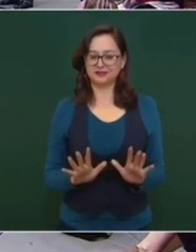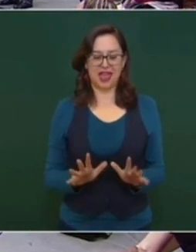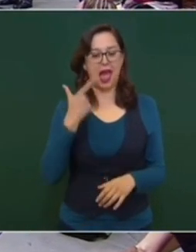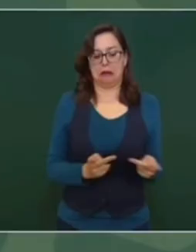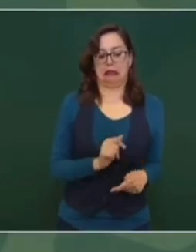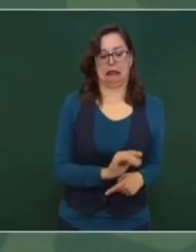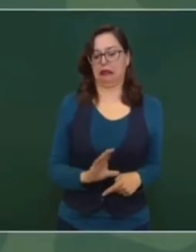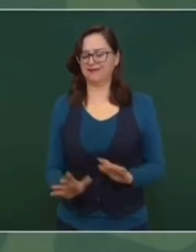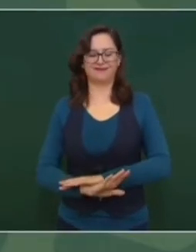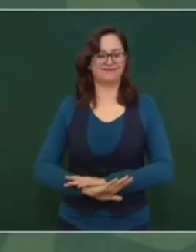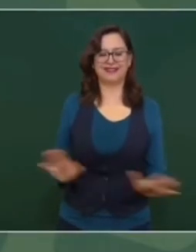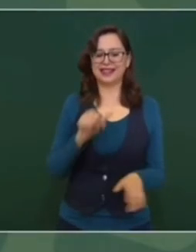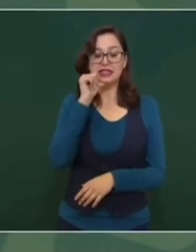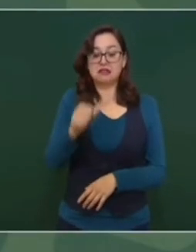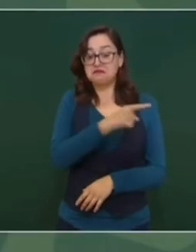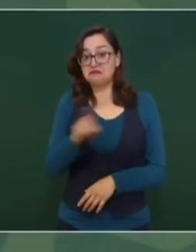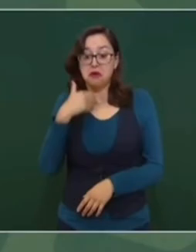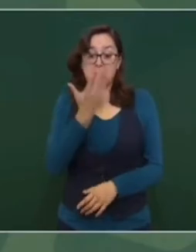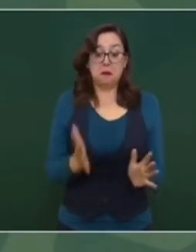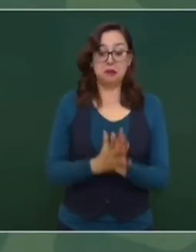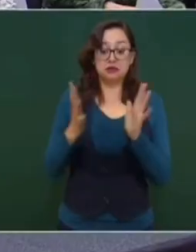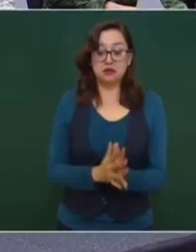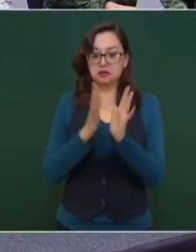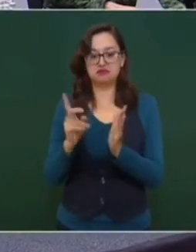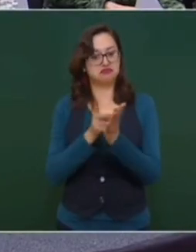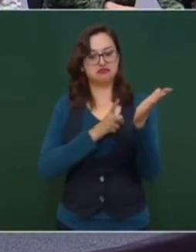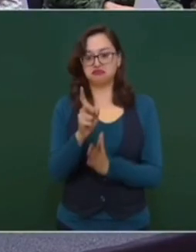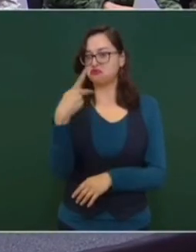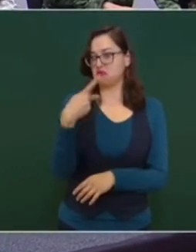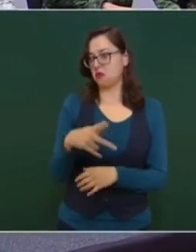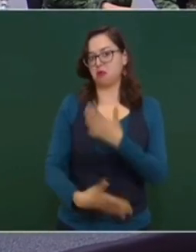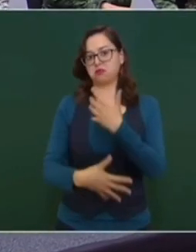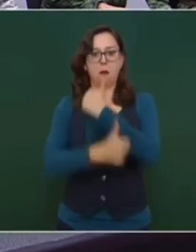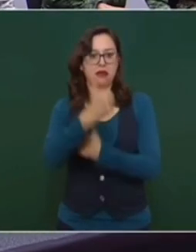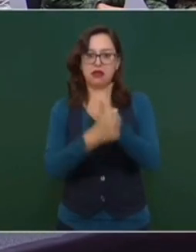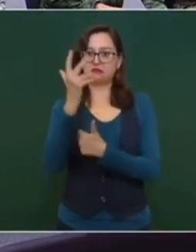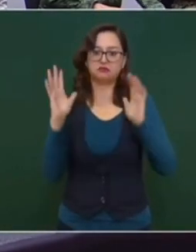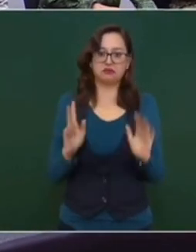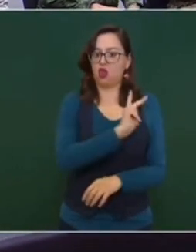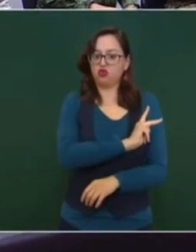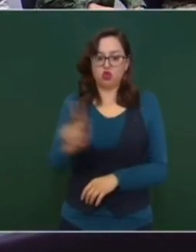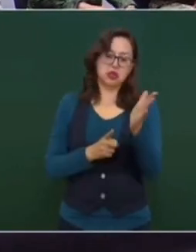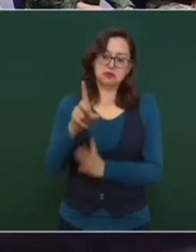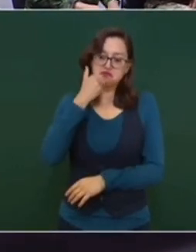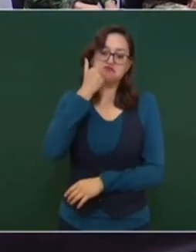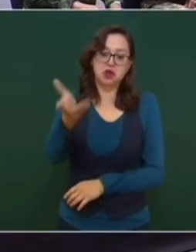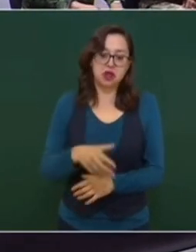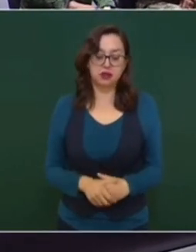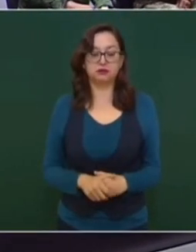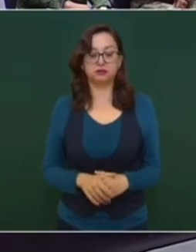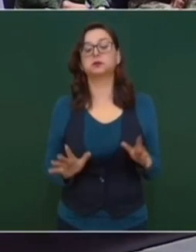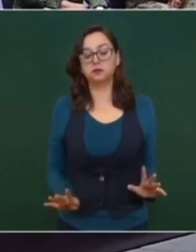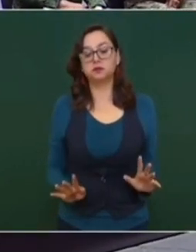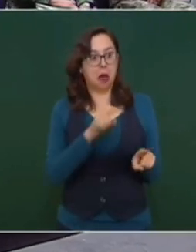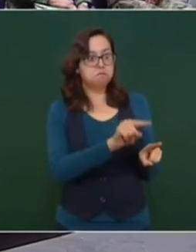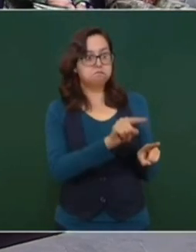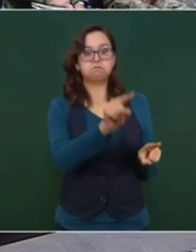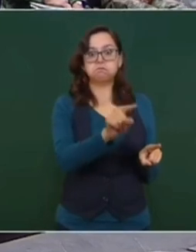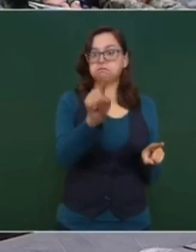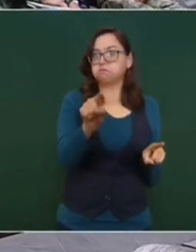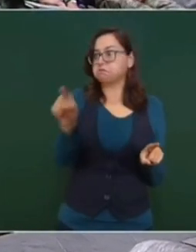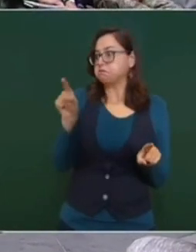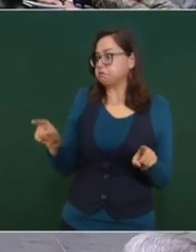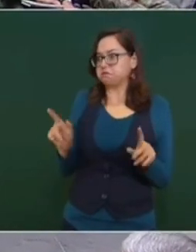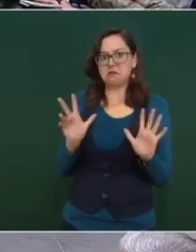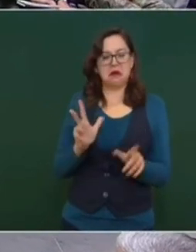no hay tapados. Todos tienen derecho, de acuerdo a la Constitución, a votar y a ser votado. Y yo celebro de que haya relevo generacional. Y